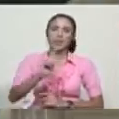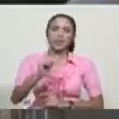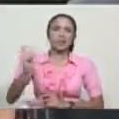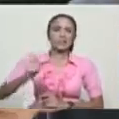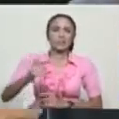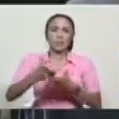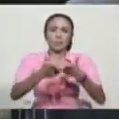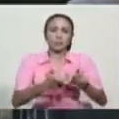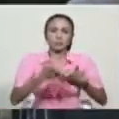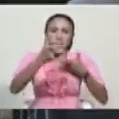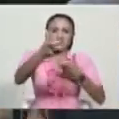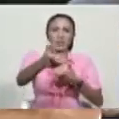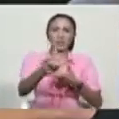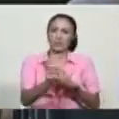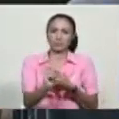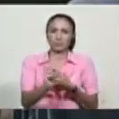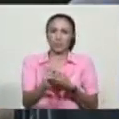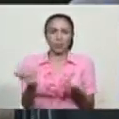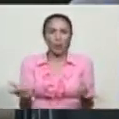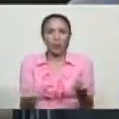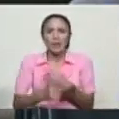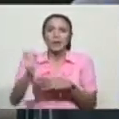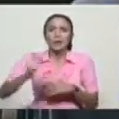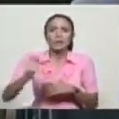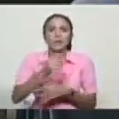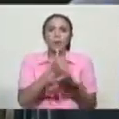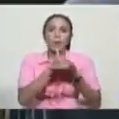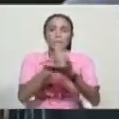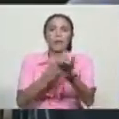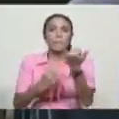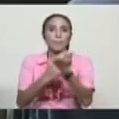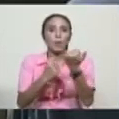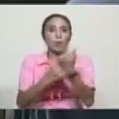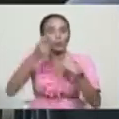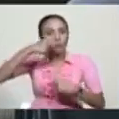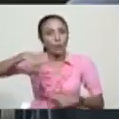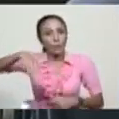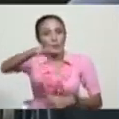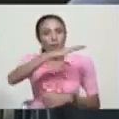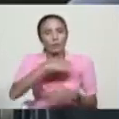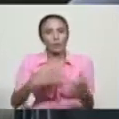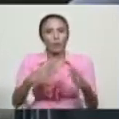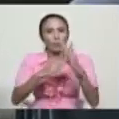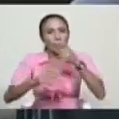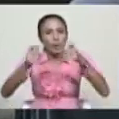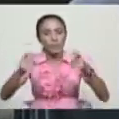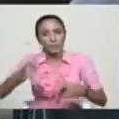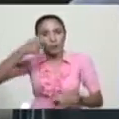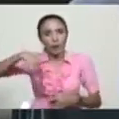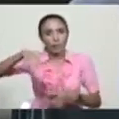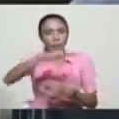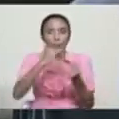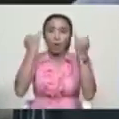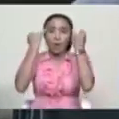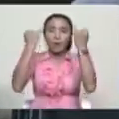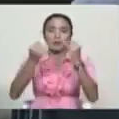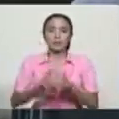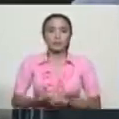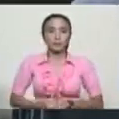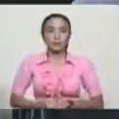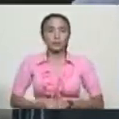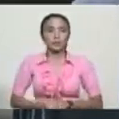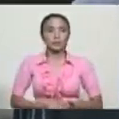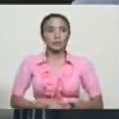necesitamos bazucas que hasta un campesino pueda usar. Entonces, aún la estrategia